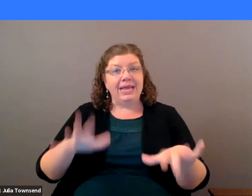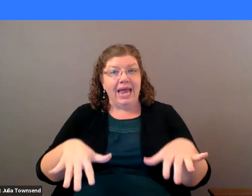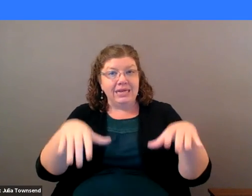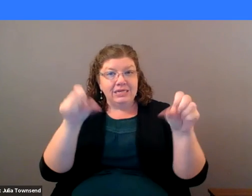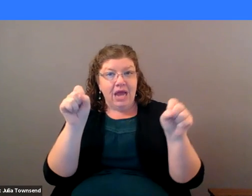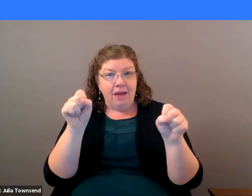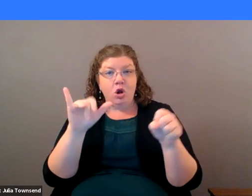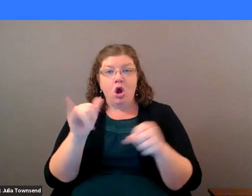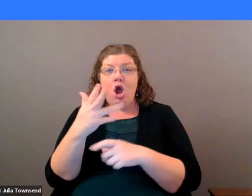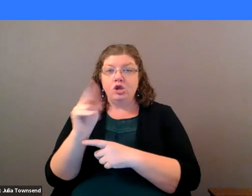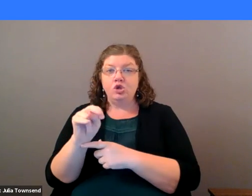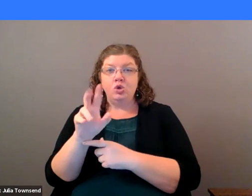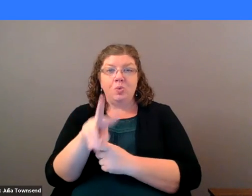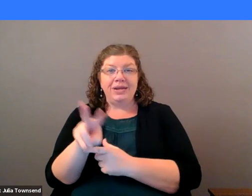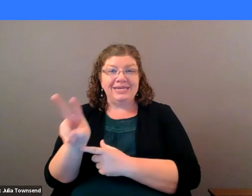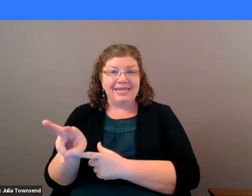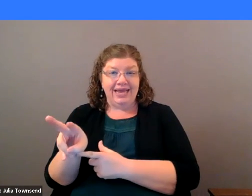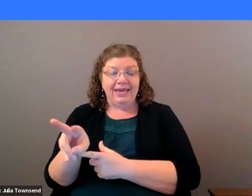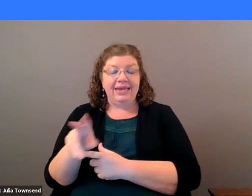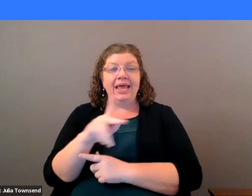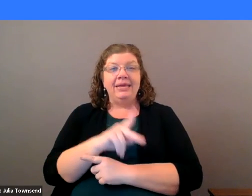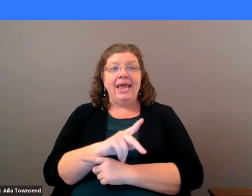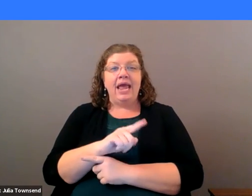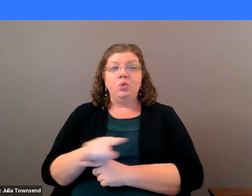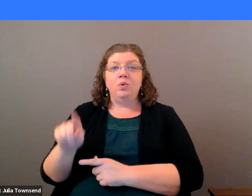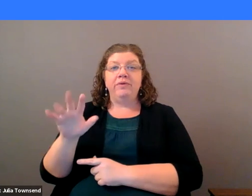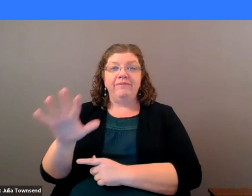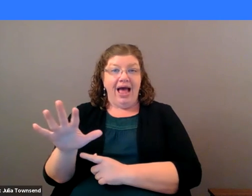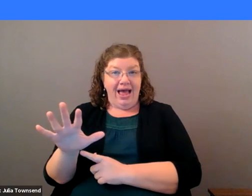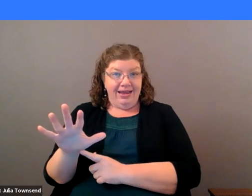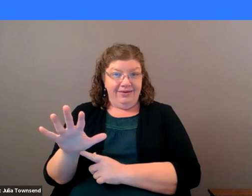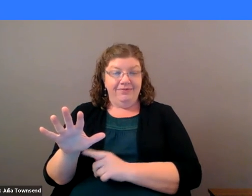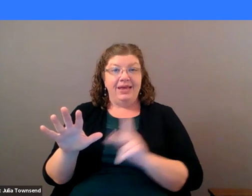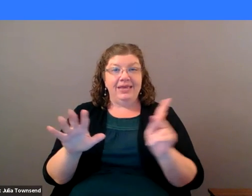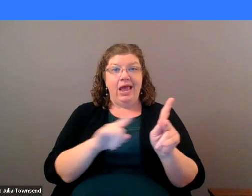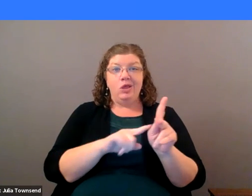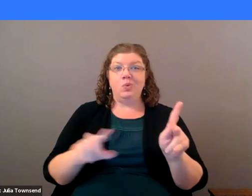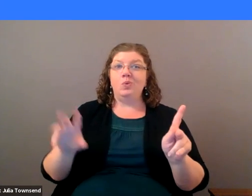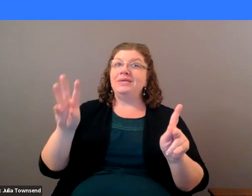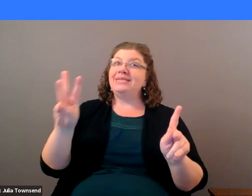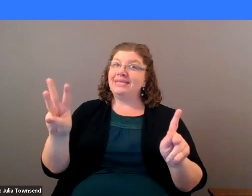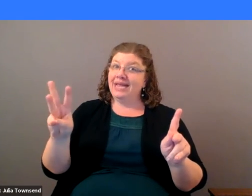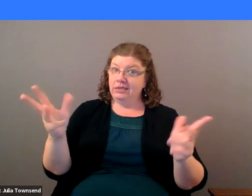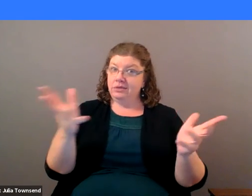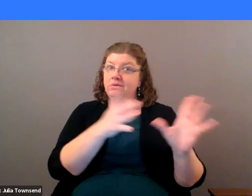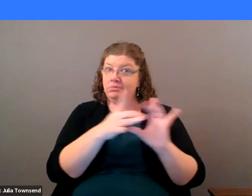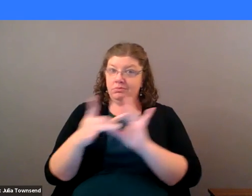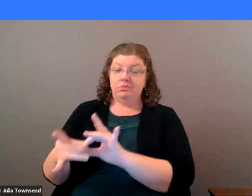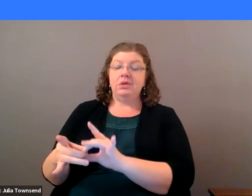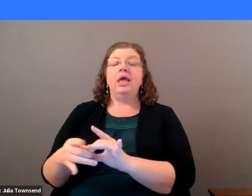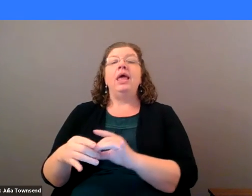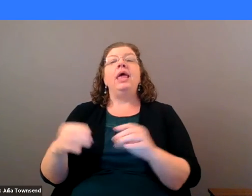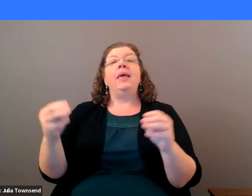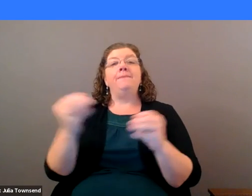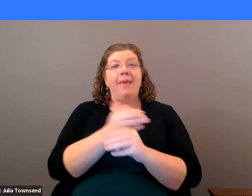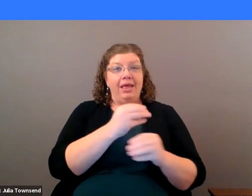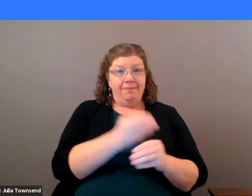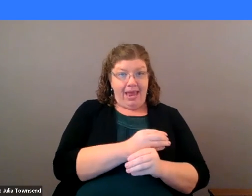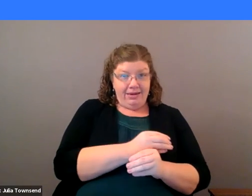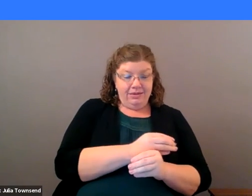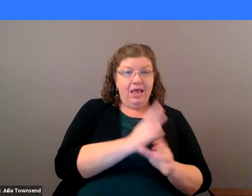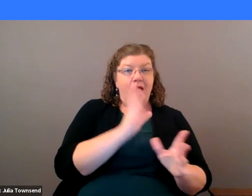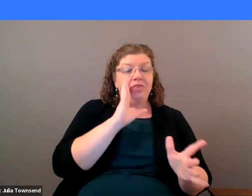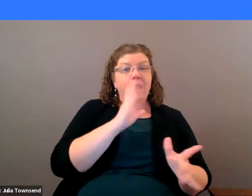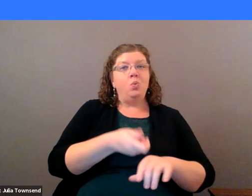día 22 de junio el programa del kinder al quinto grado en matemáticas